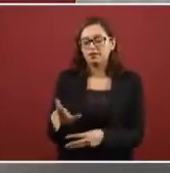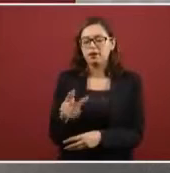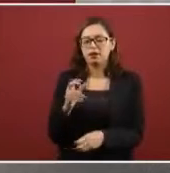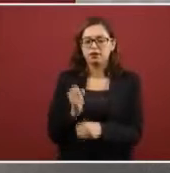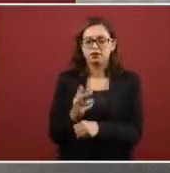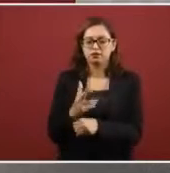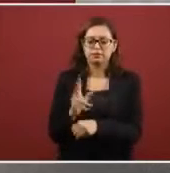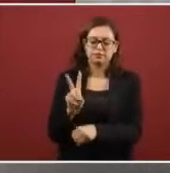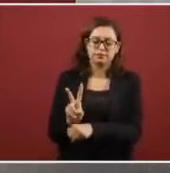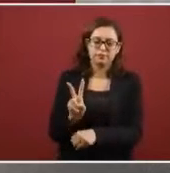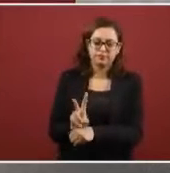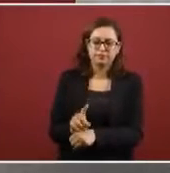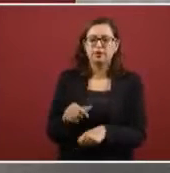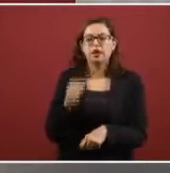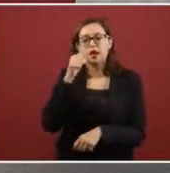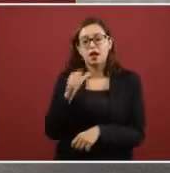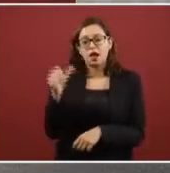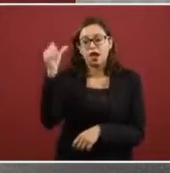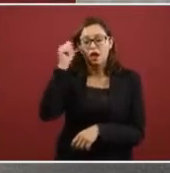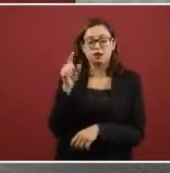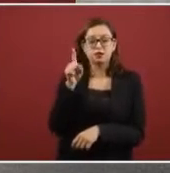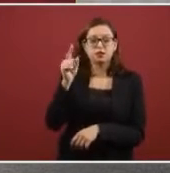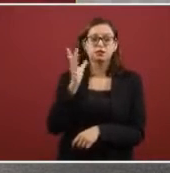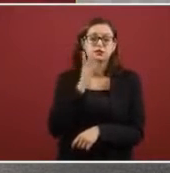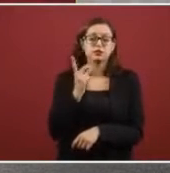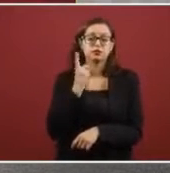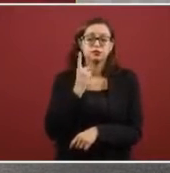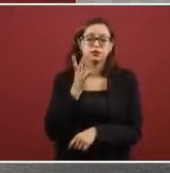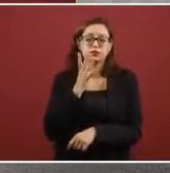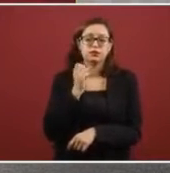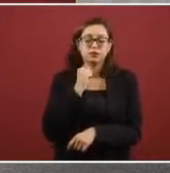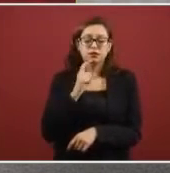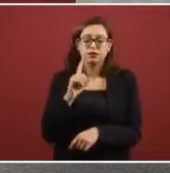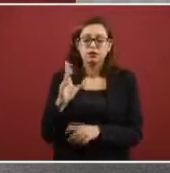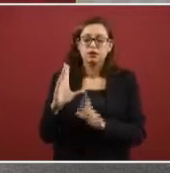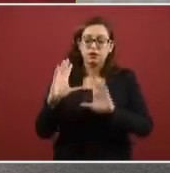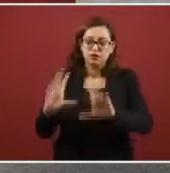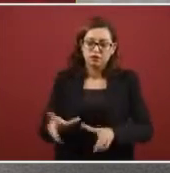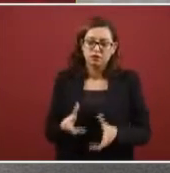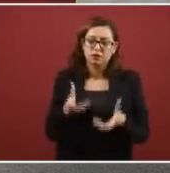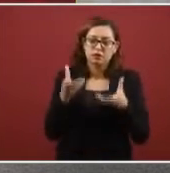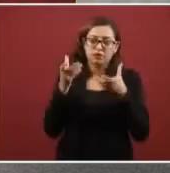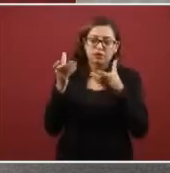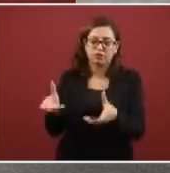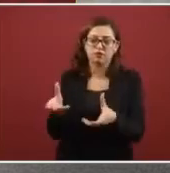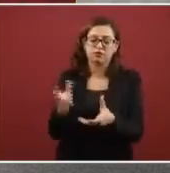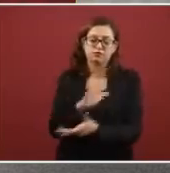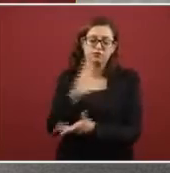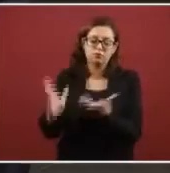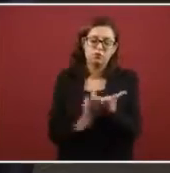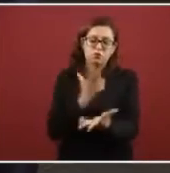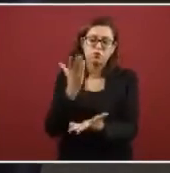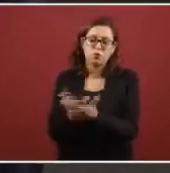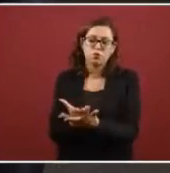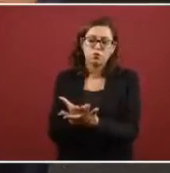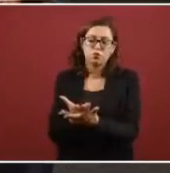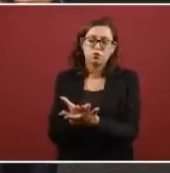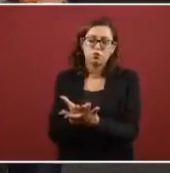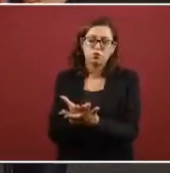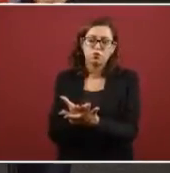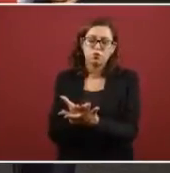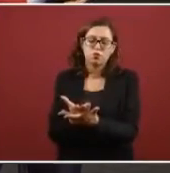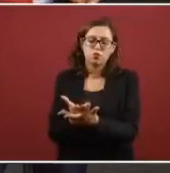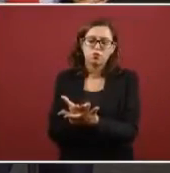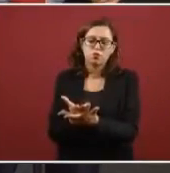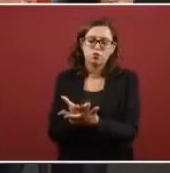Entonces, como señalaba yo, entregamos el día de ayer a la Cámara de Diputados y posteriormente al Senado de la República el paquete económico... Yesterday, we